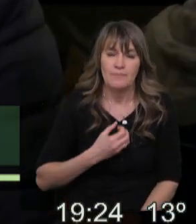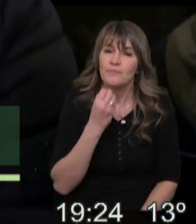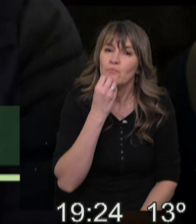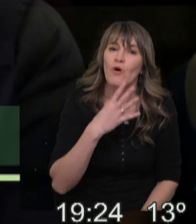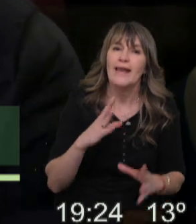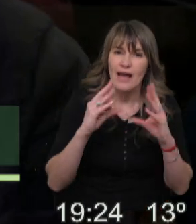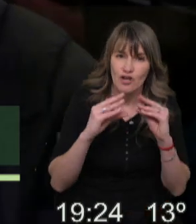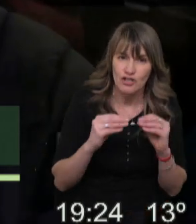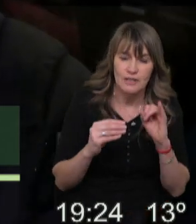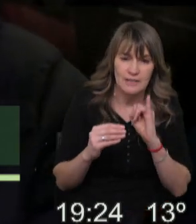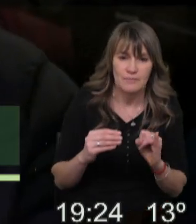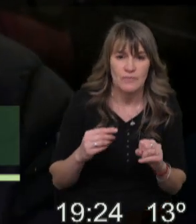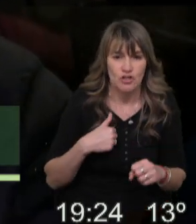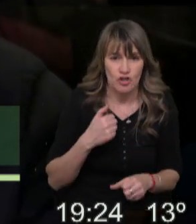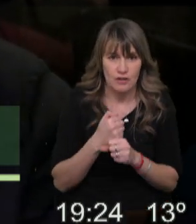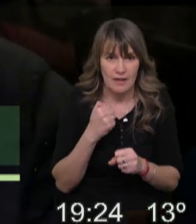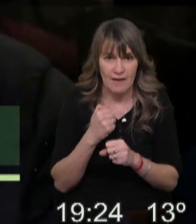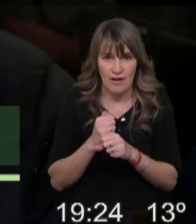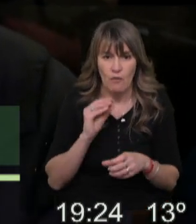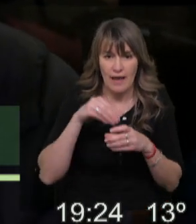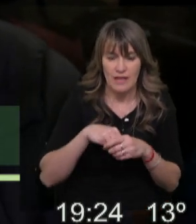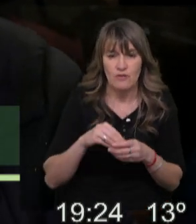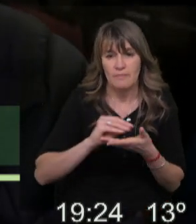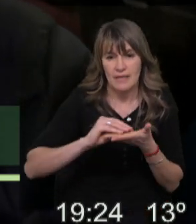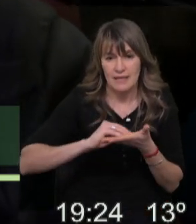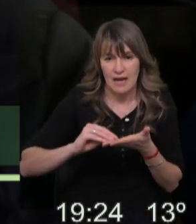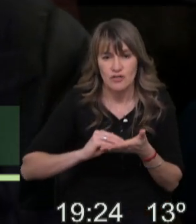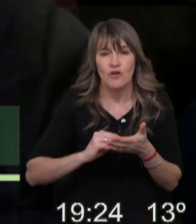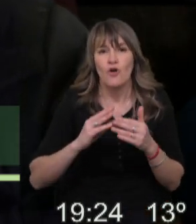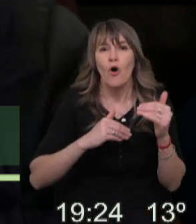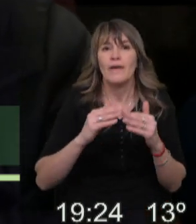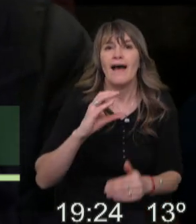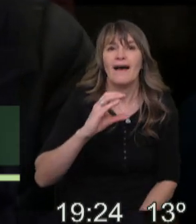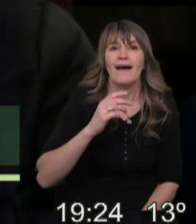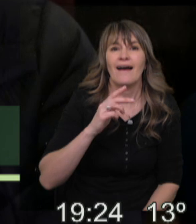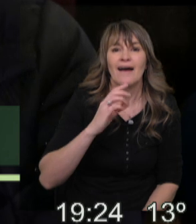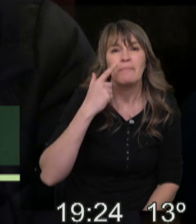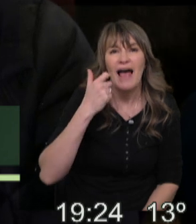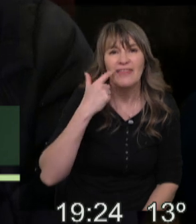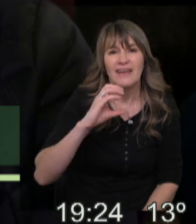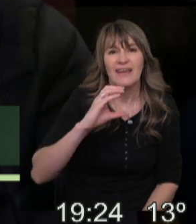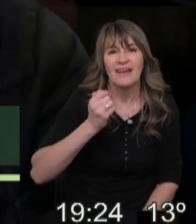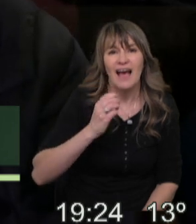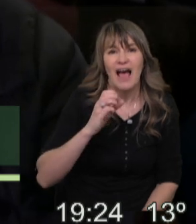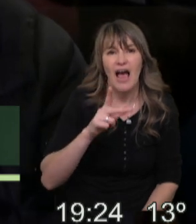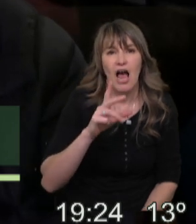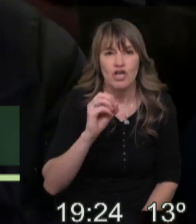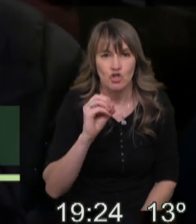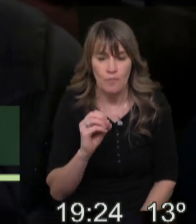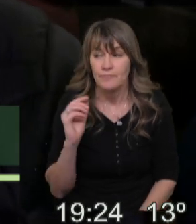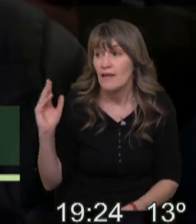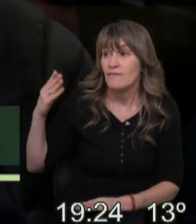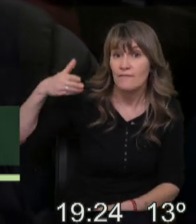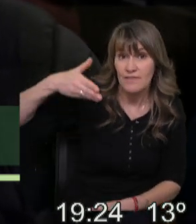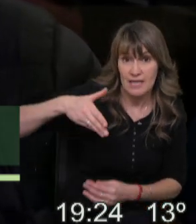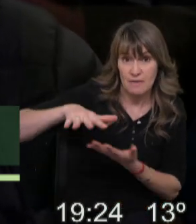noches. Yo trabajo en la organización San Vicente, en la obra Padre Cacho, y bueno, nosotros estamos participando de este